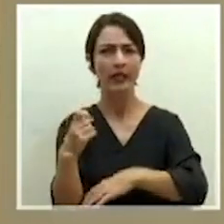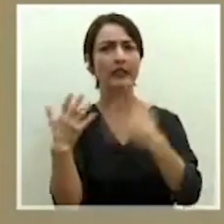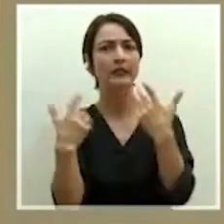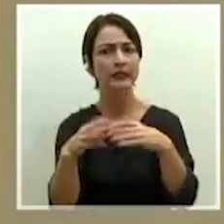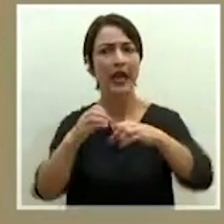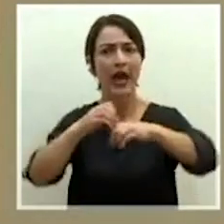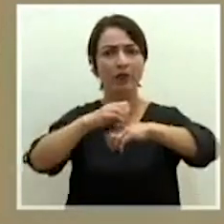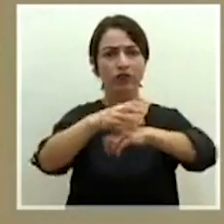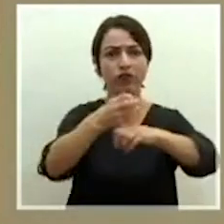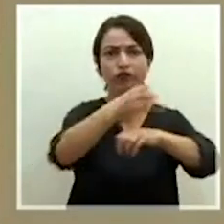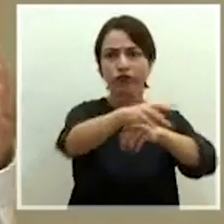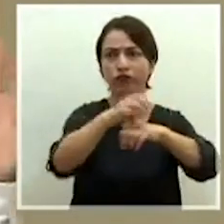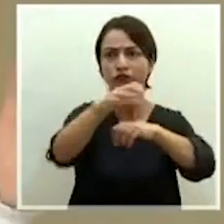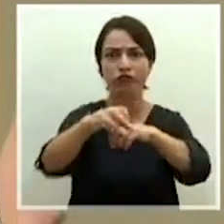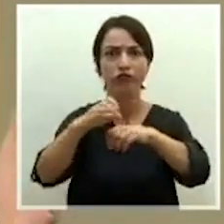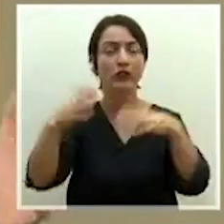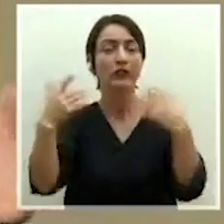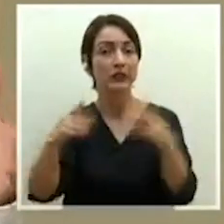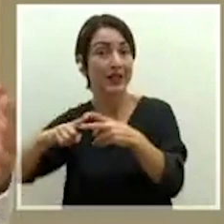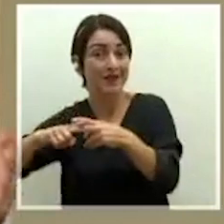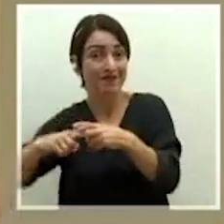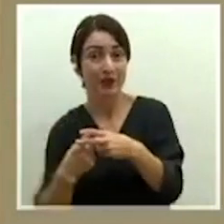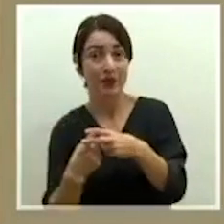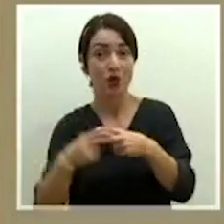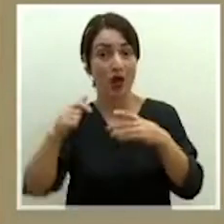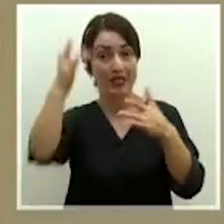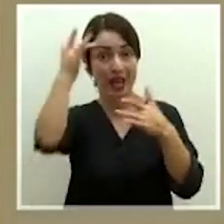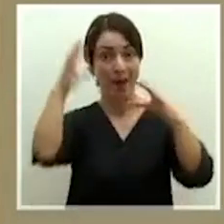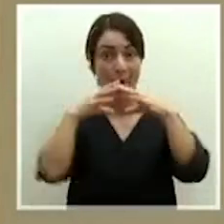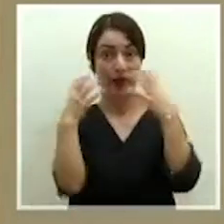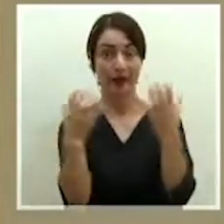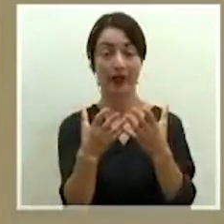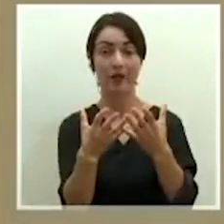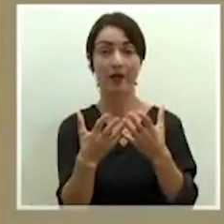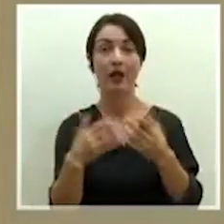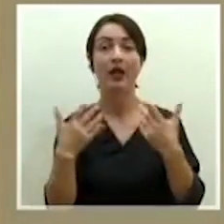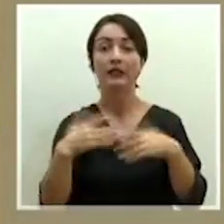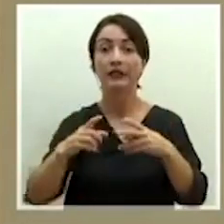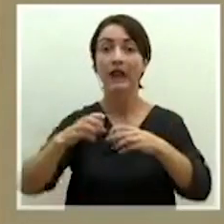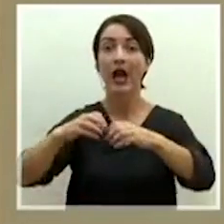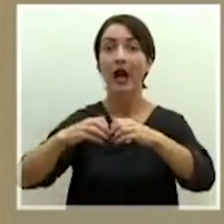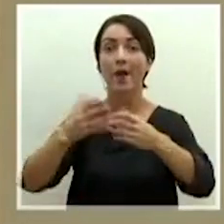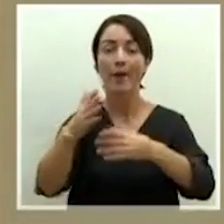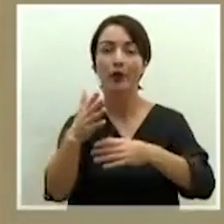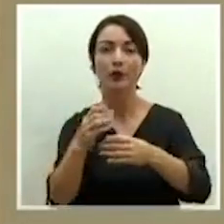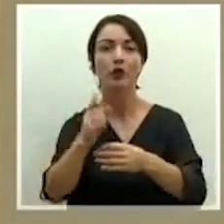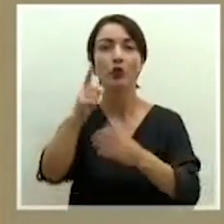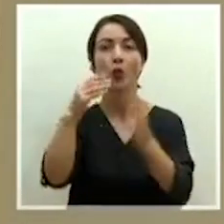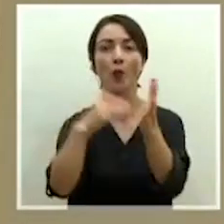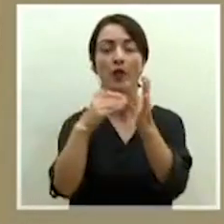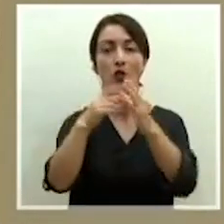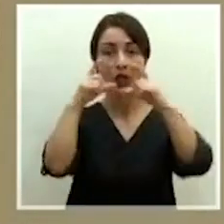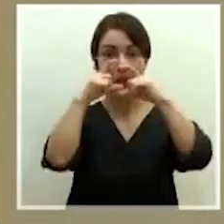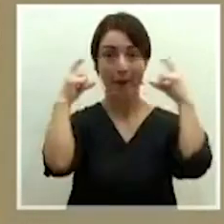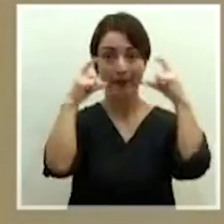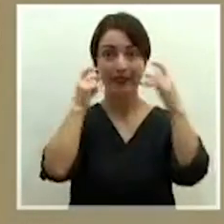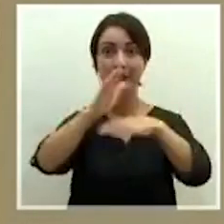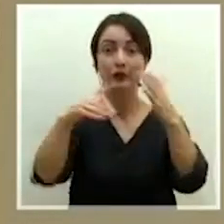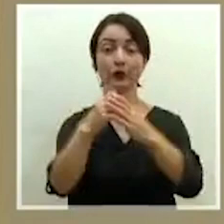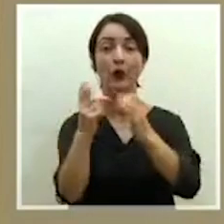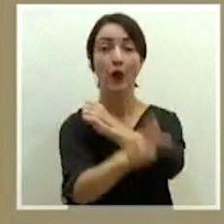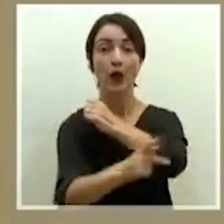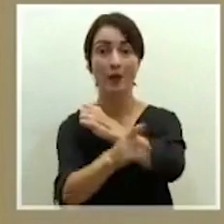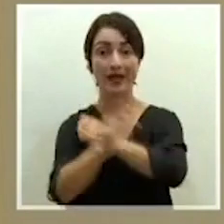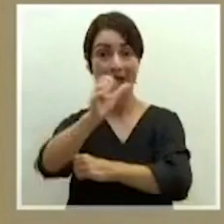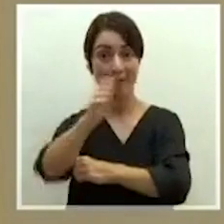distribuyendo. De hecho, desde que inició esta pandemia hemos estado distribuyendo en promedio más de 1 millón de mascarillas en todo el país por